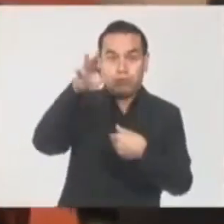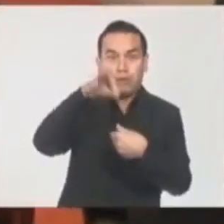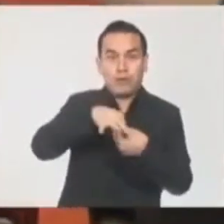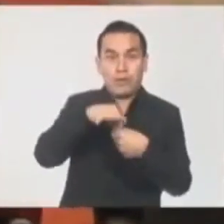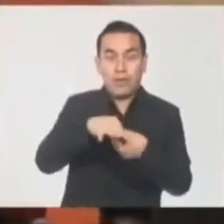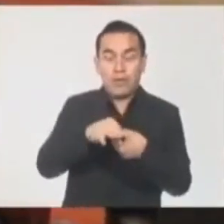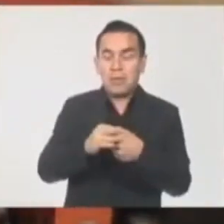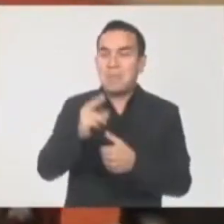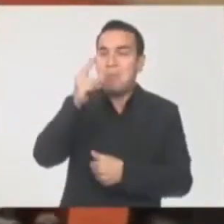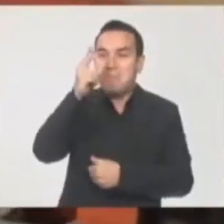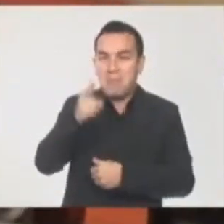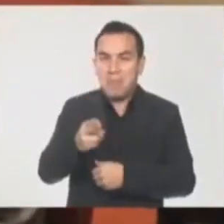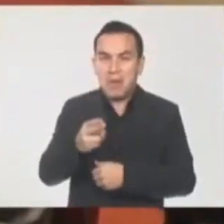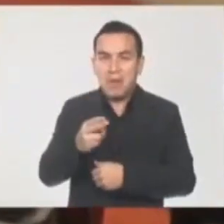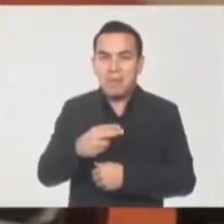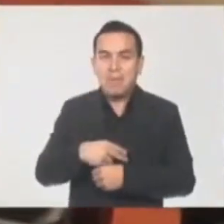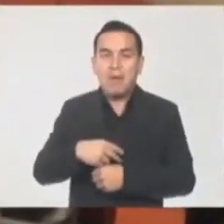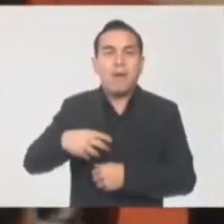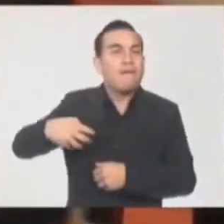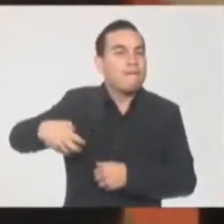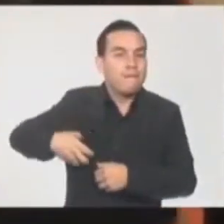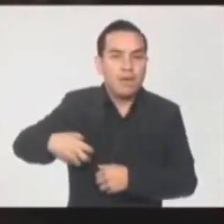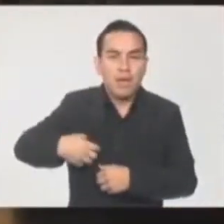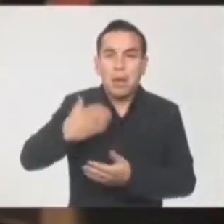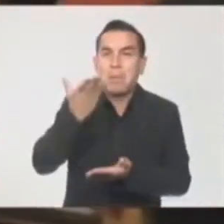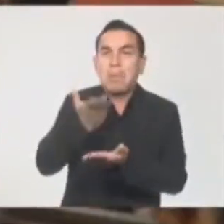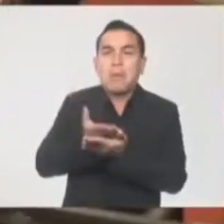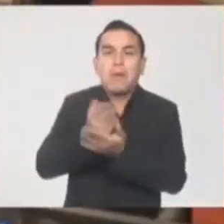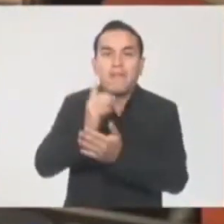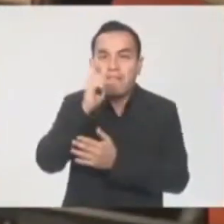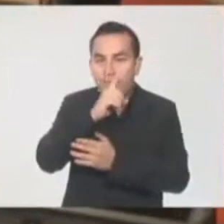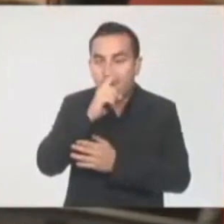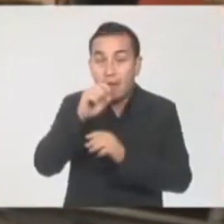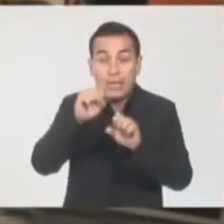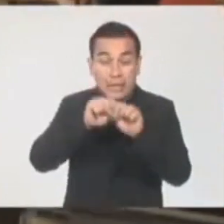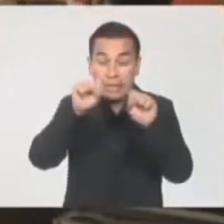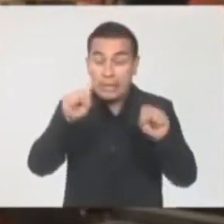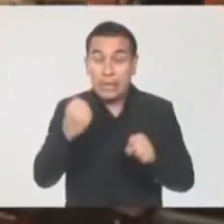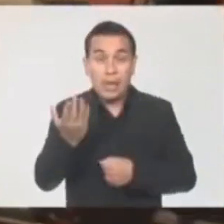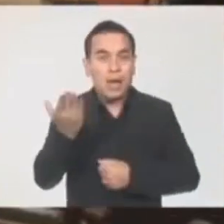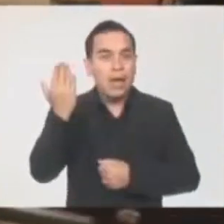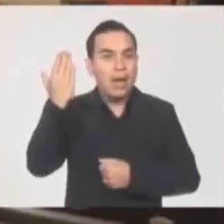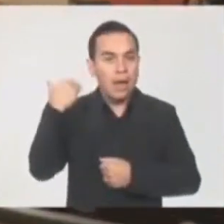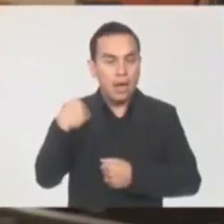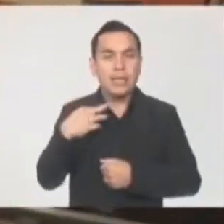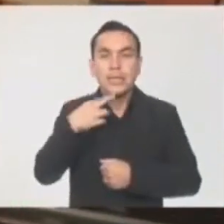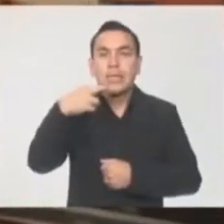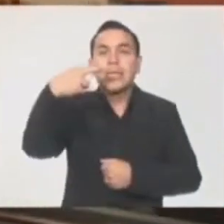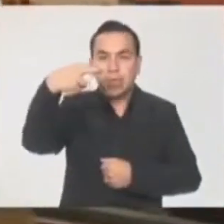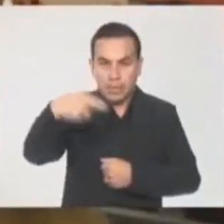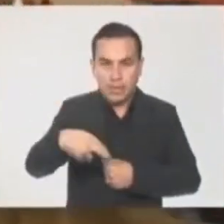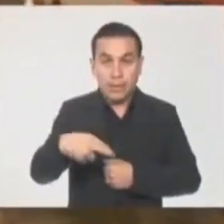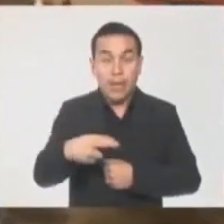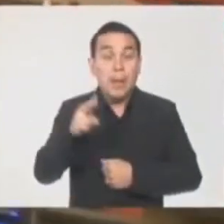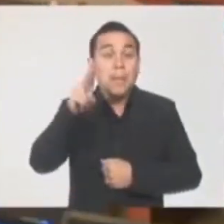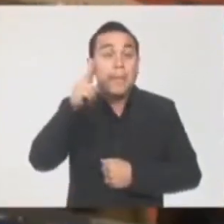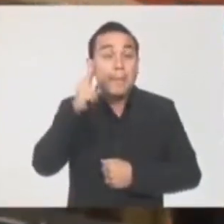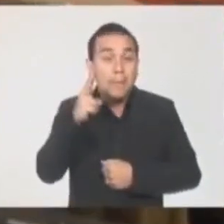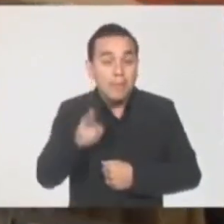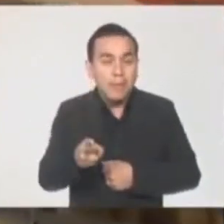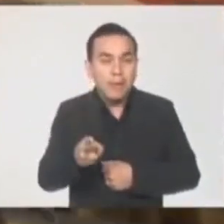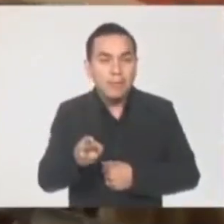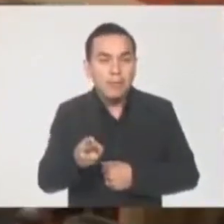las mentiras y las falsas promesas otra vez. Así funcionaba el sistema. Sí, ese mismo sistema que